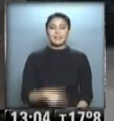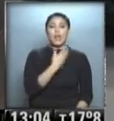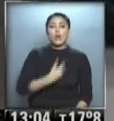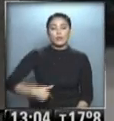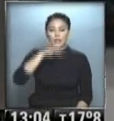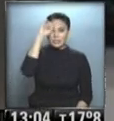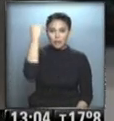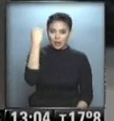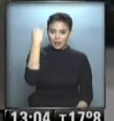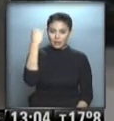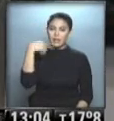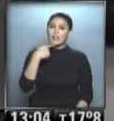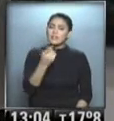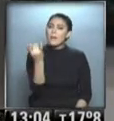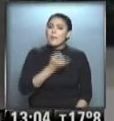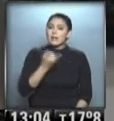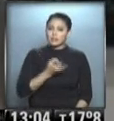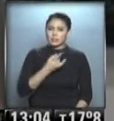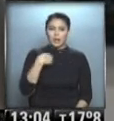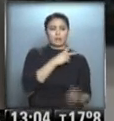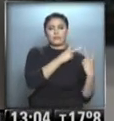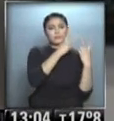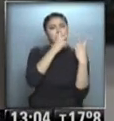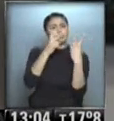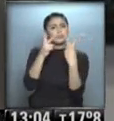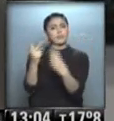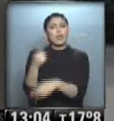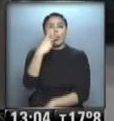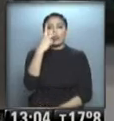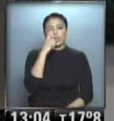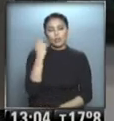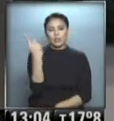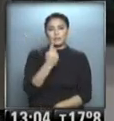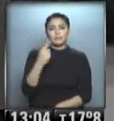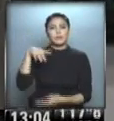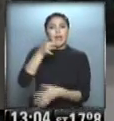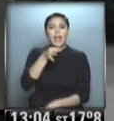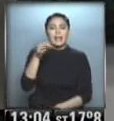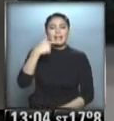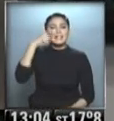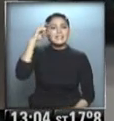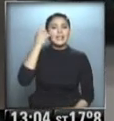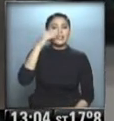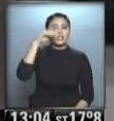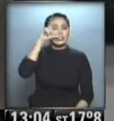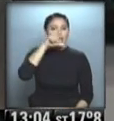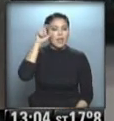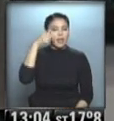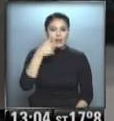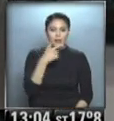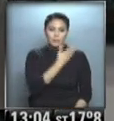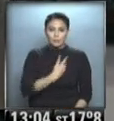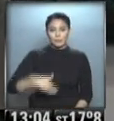El gobierno nacional desmintió haber hecho un viaje de 2 días a las Islas Seychelles por parte de la presidenta de la